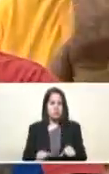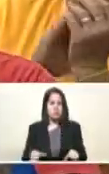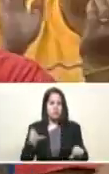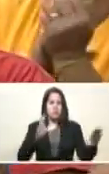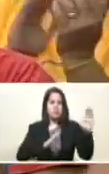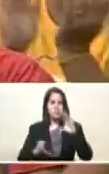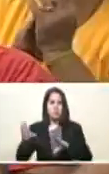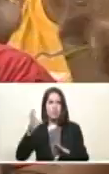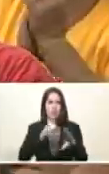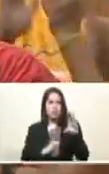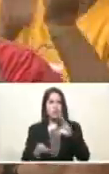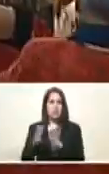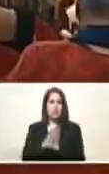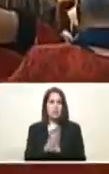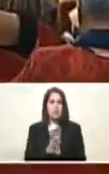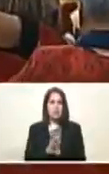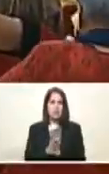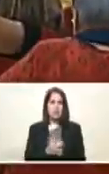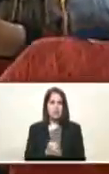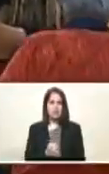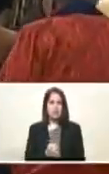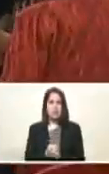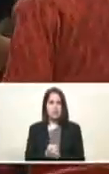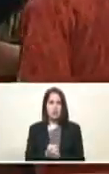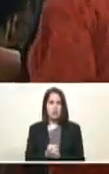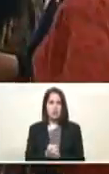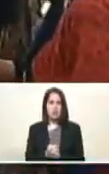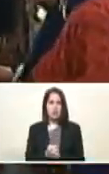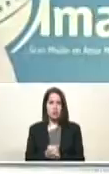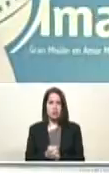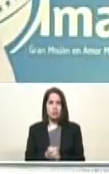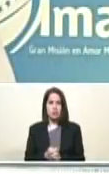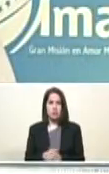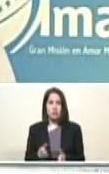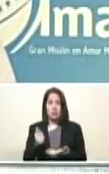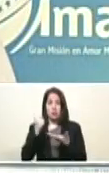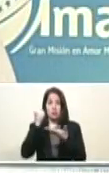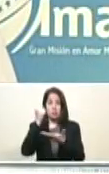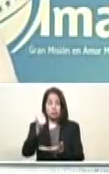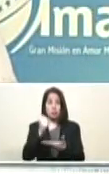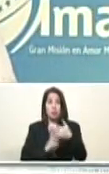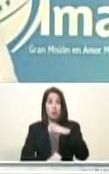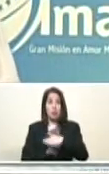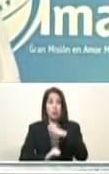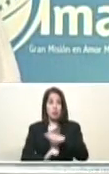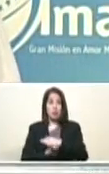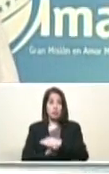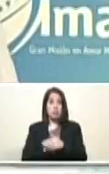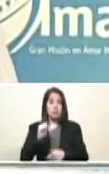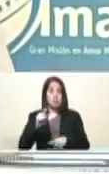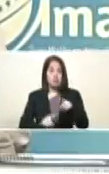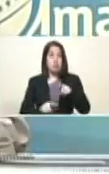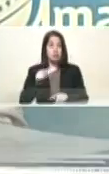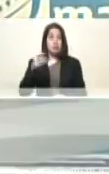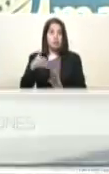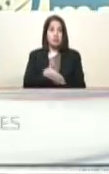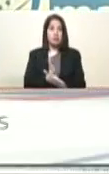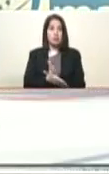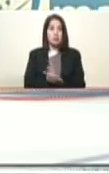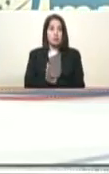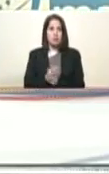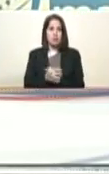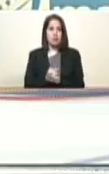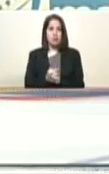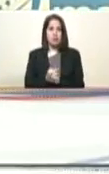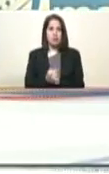músicos quienes consultan con su talento le aportan al país le aportan al